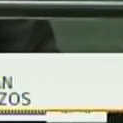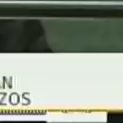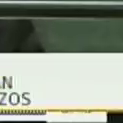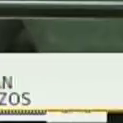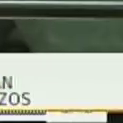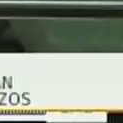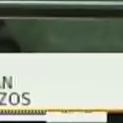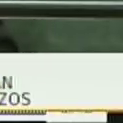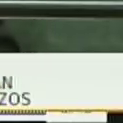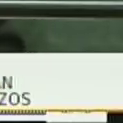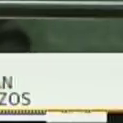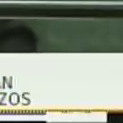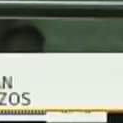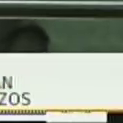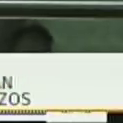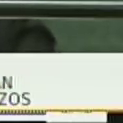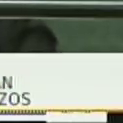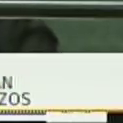humanidad.